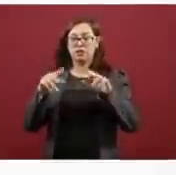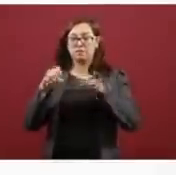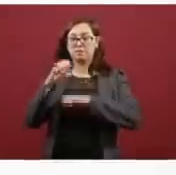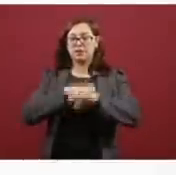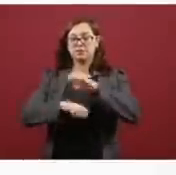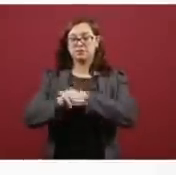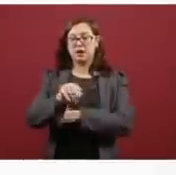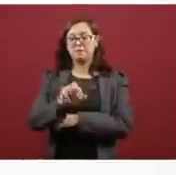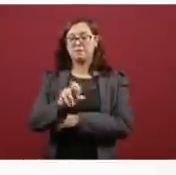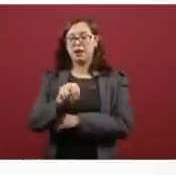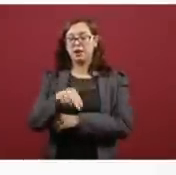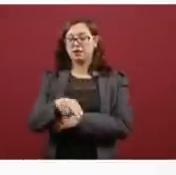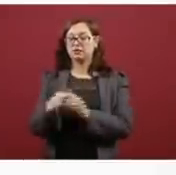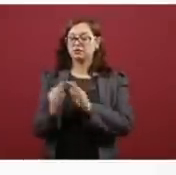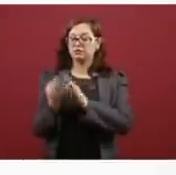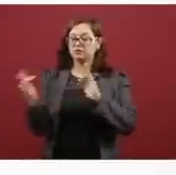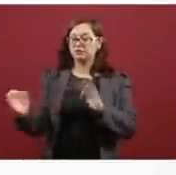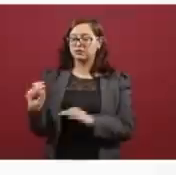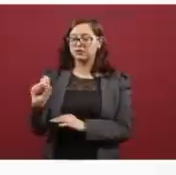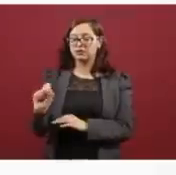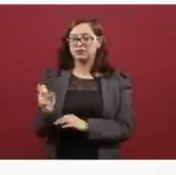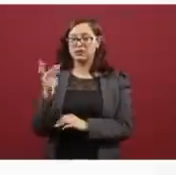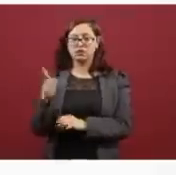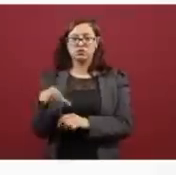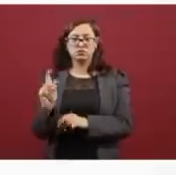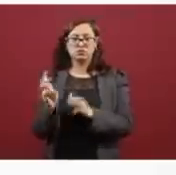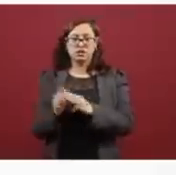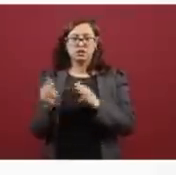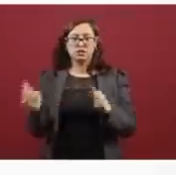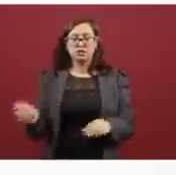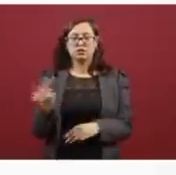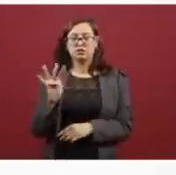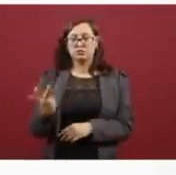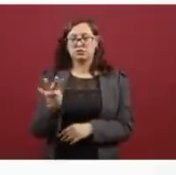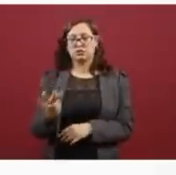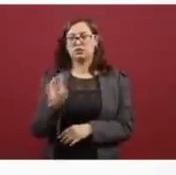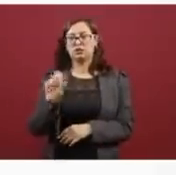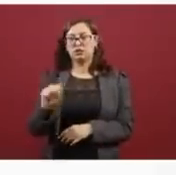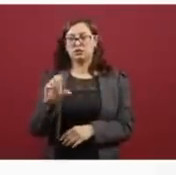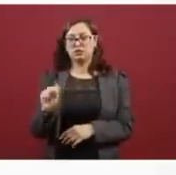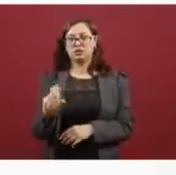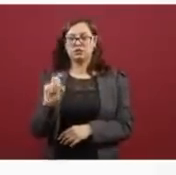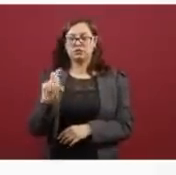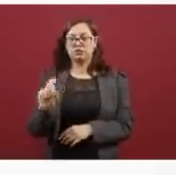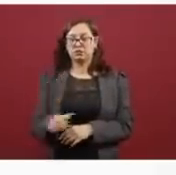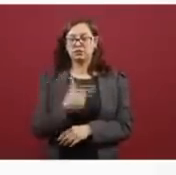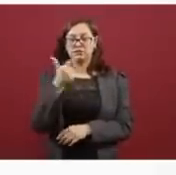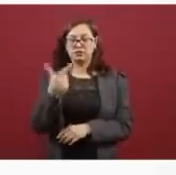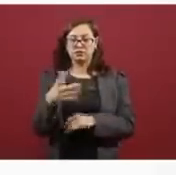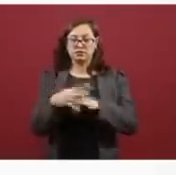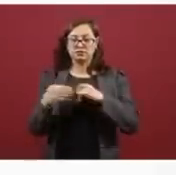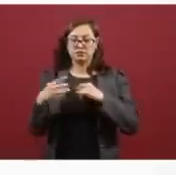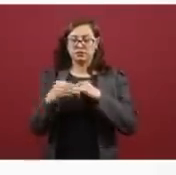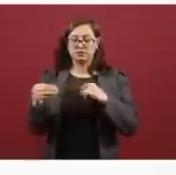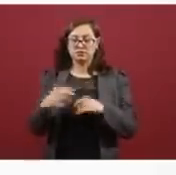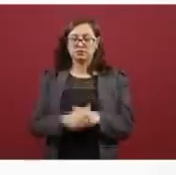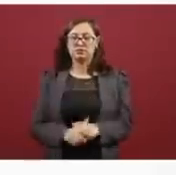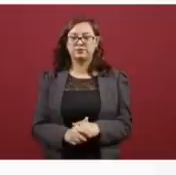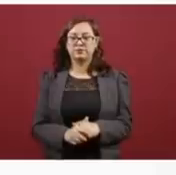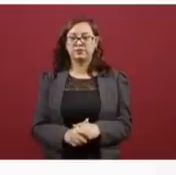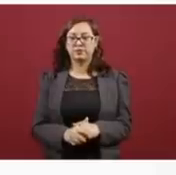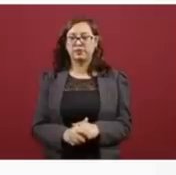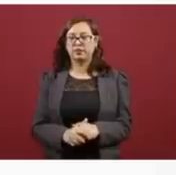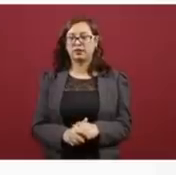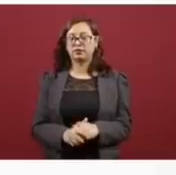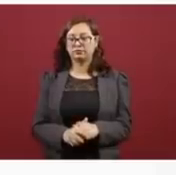62 kilómetros de la terminal precio al público 1960 un diferencial de 37 centavos esto